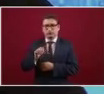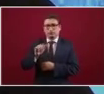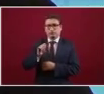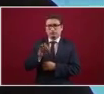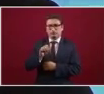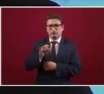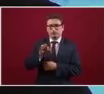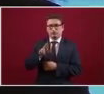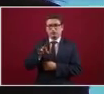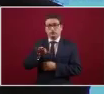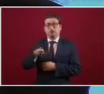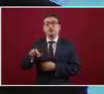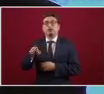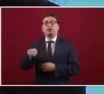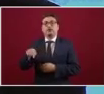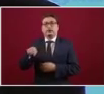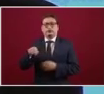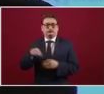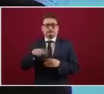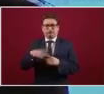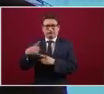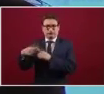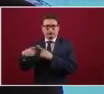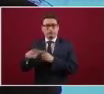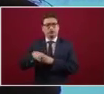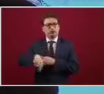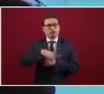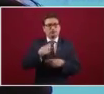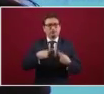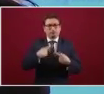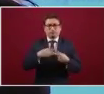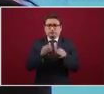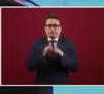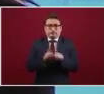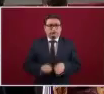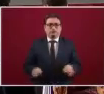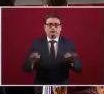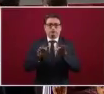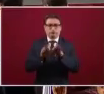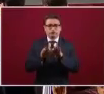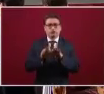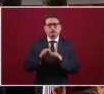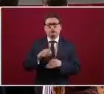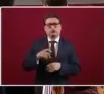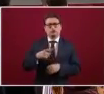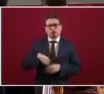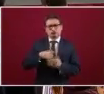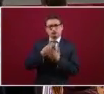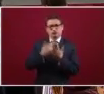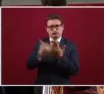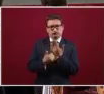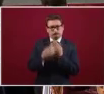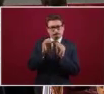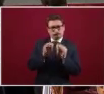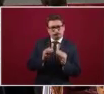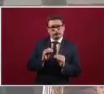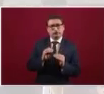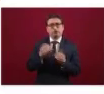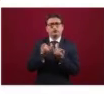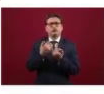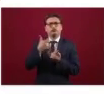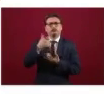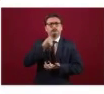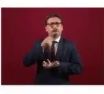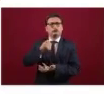Es importante que la gente sepa cómo se proyectó y cuál es el presupuesto para esta